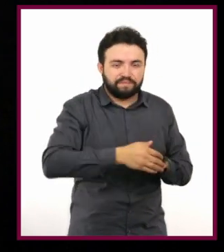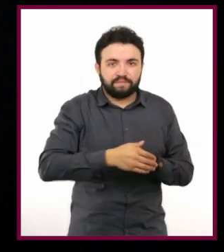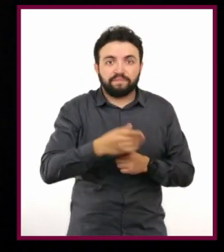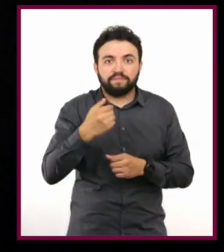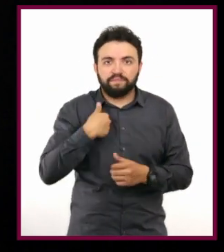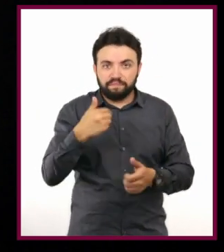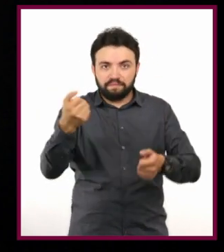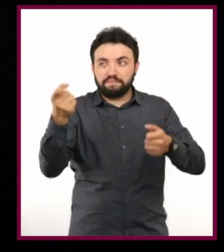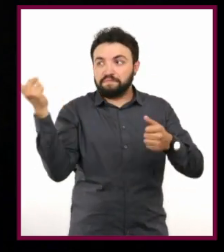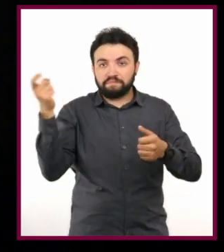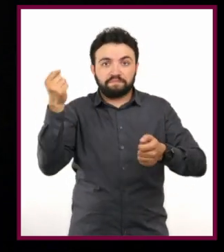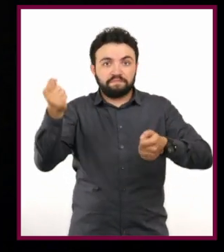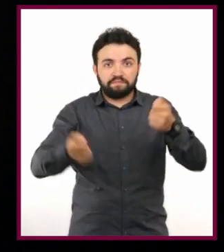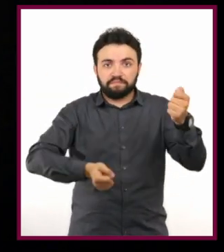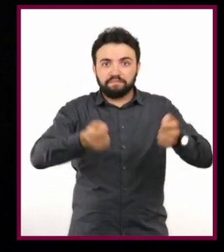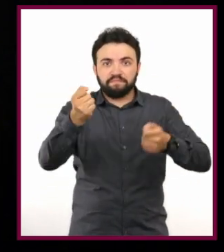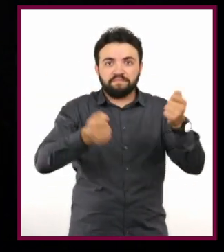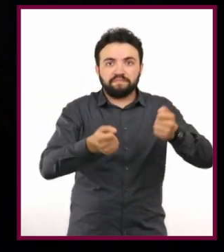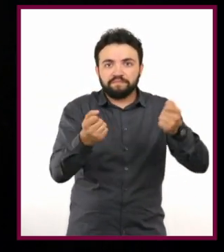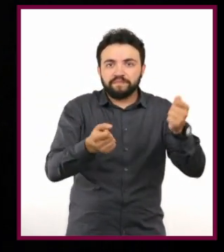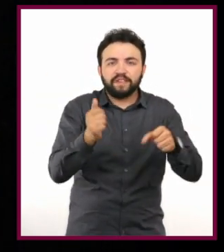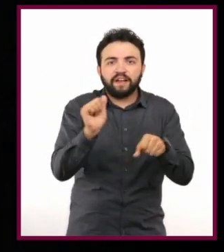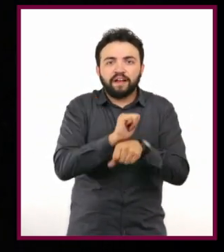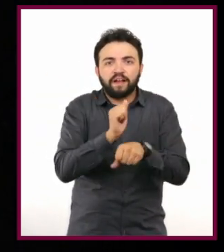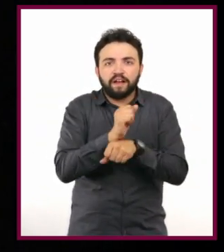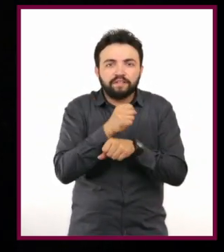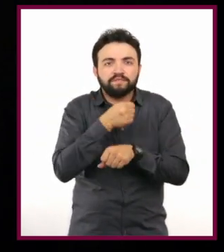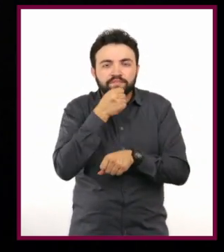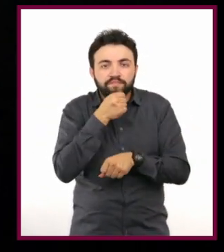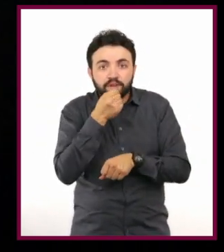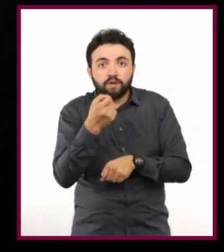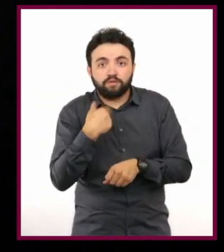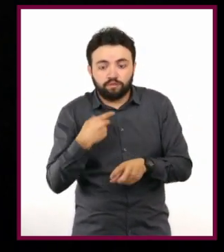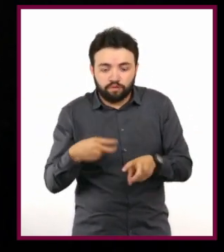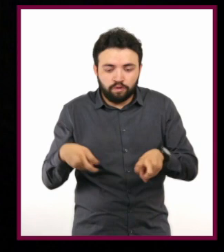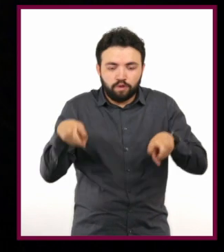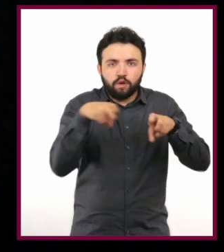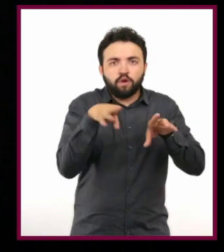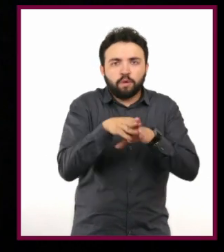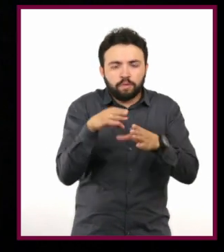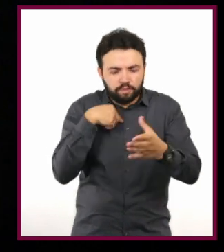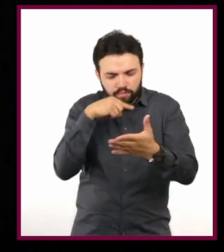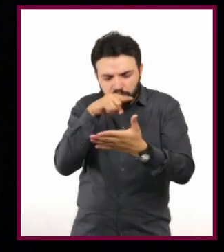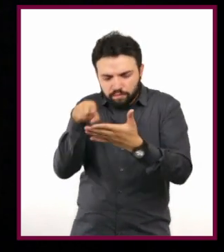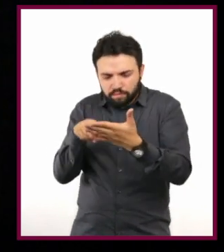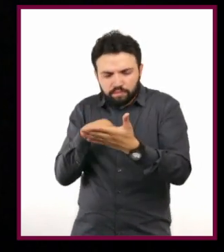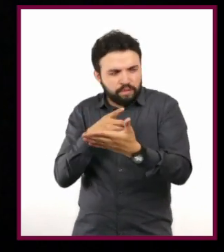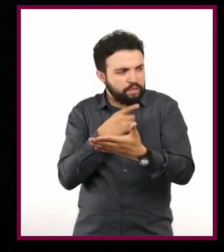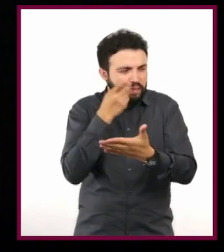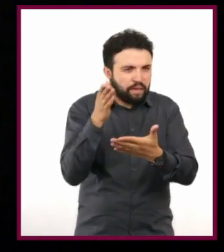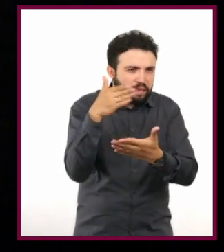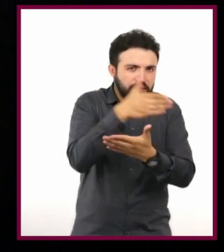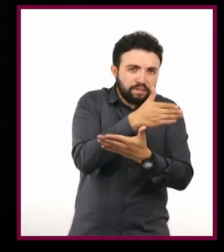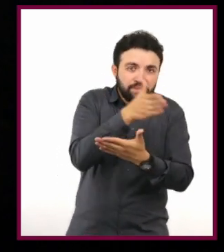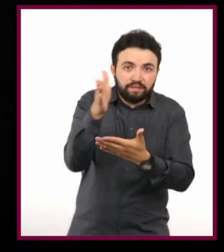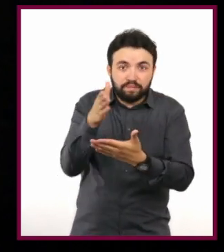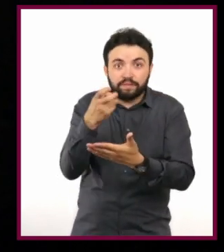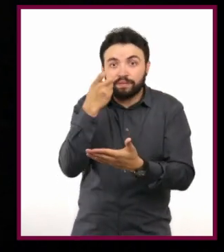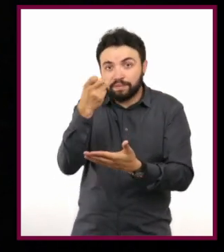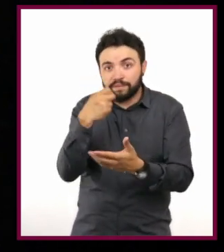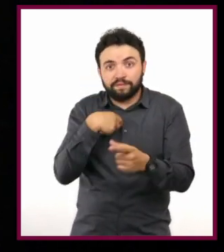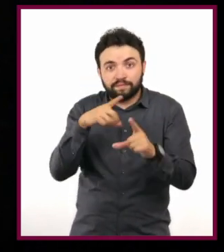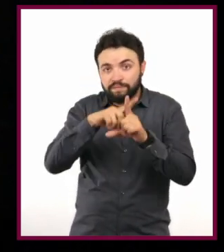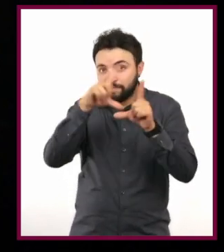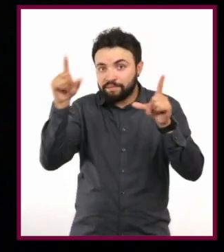carcachita y yo era su copiloto que le iba diciendo por dónde ir. Así visitamos todo el país, de norte